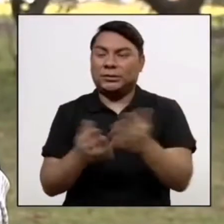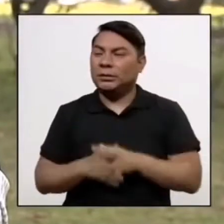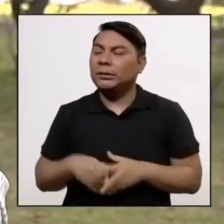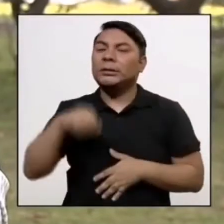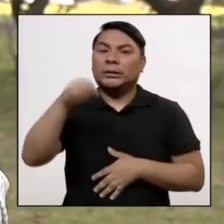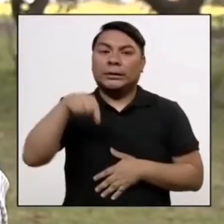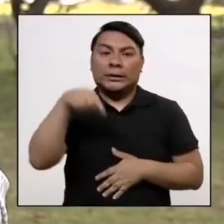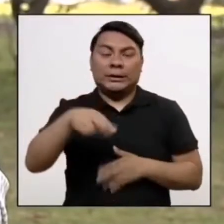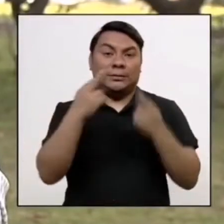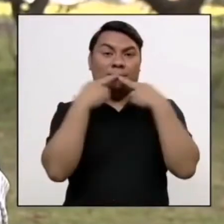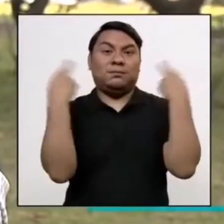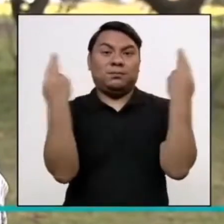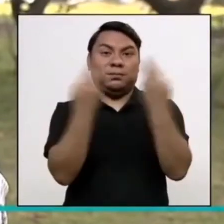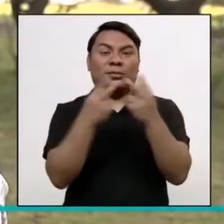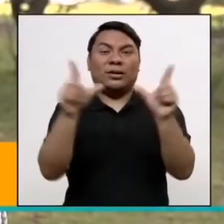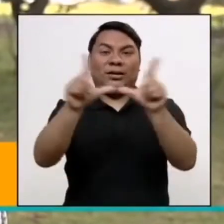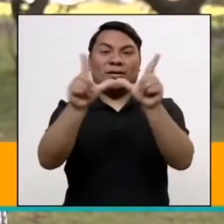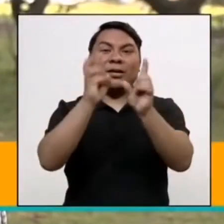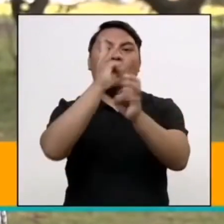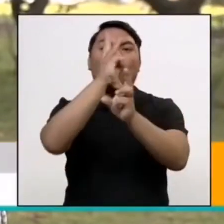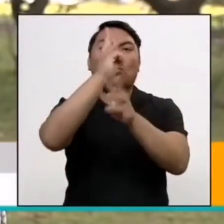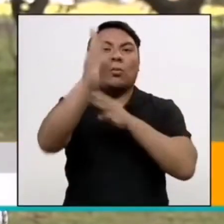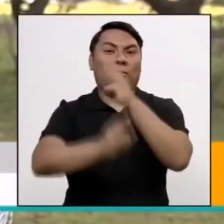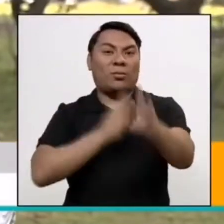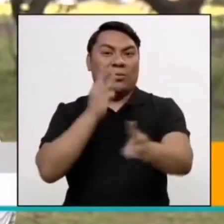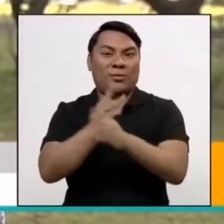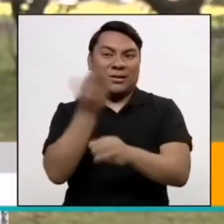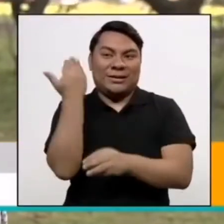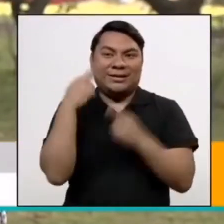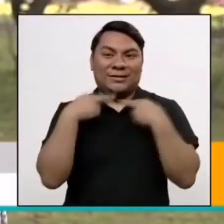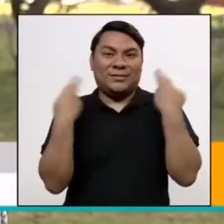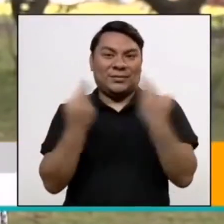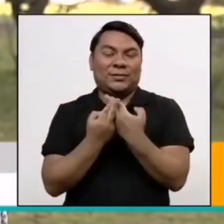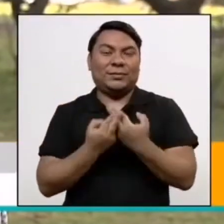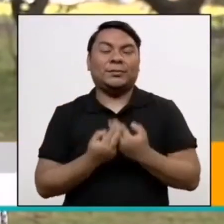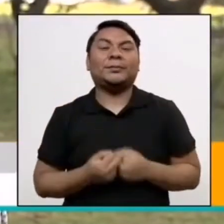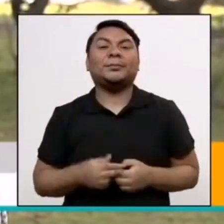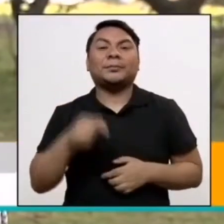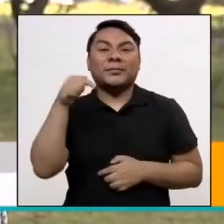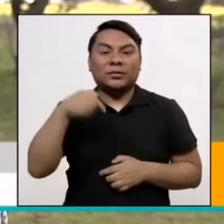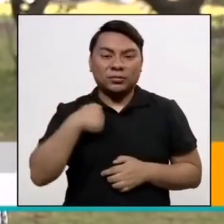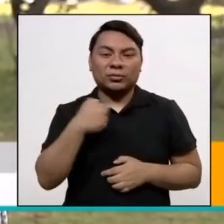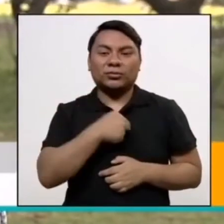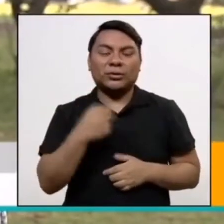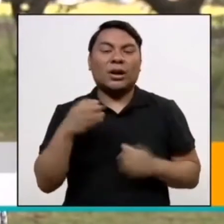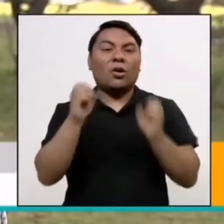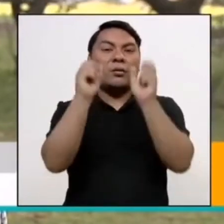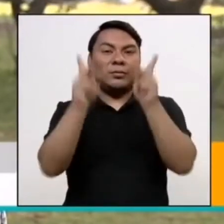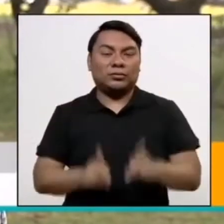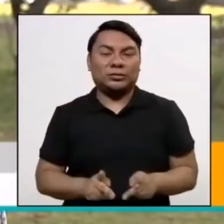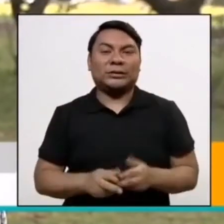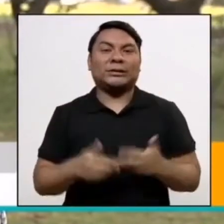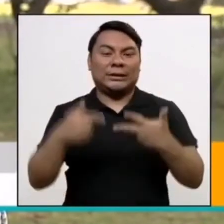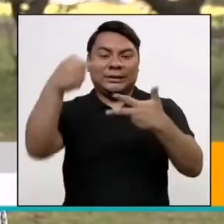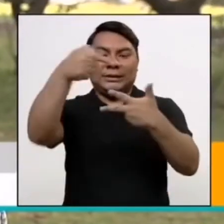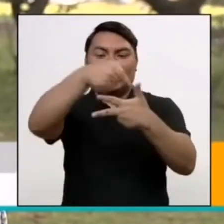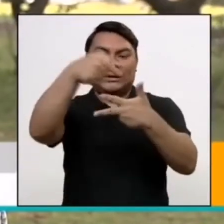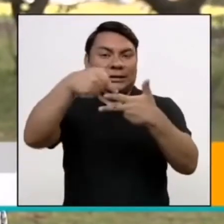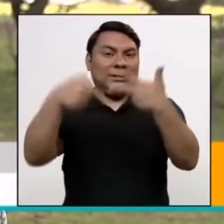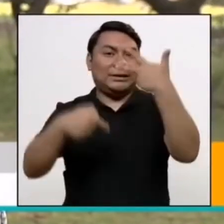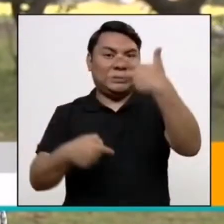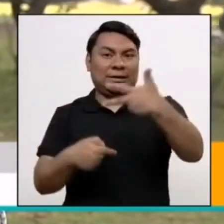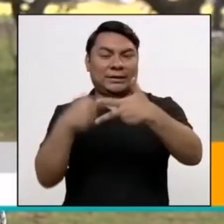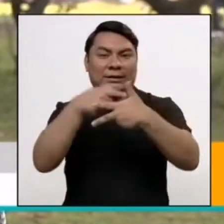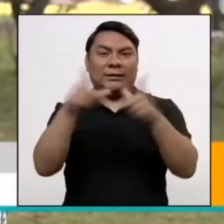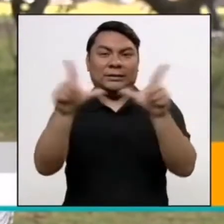evento Telework que mencionabas hace un instante, nosotros tuvimos la oportunidad de contar con los tres ejes articuladores